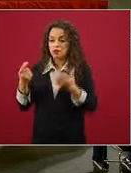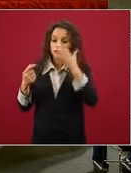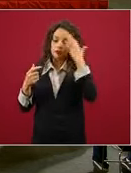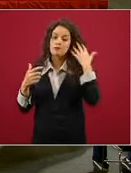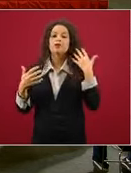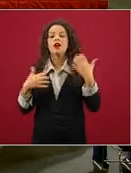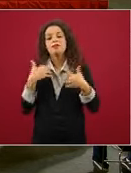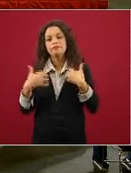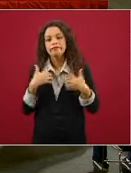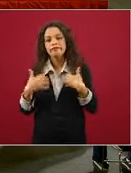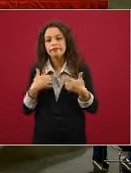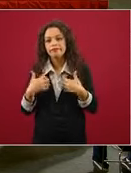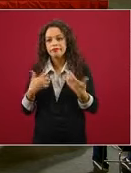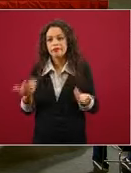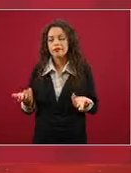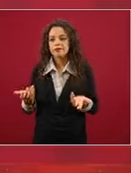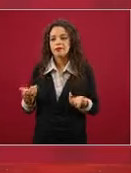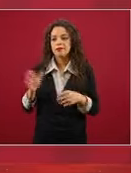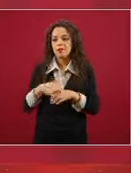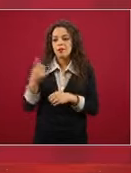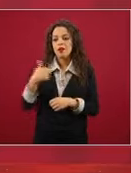le responda, ya no siga preguntando.